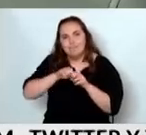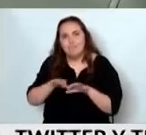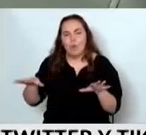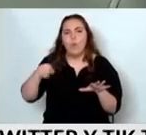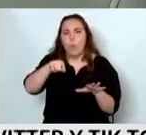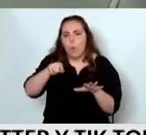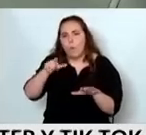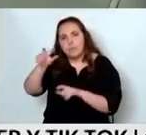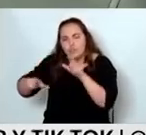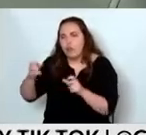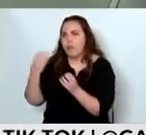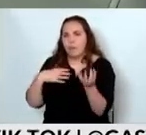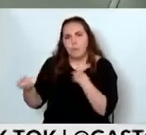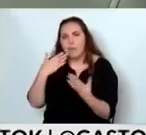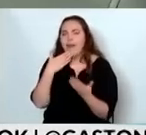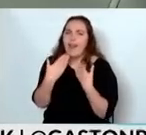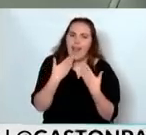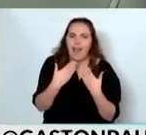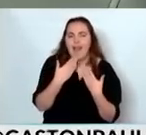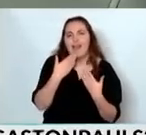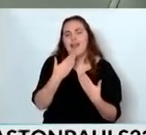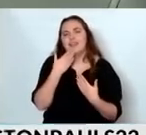mensaje que a mí me llega, que me agradecen por,